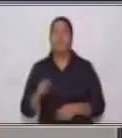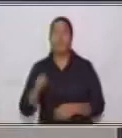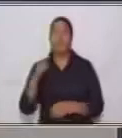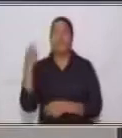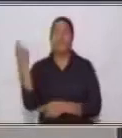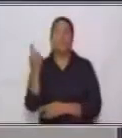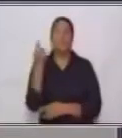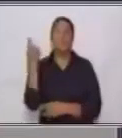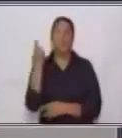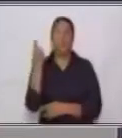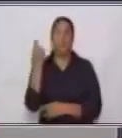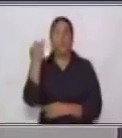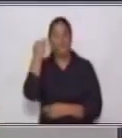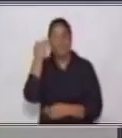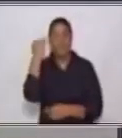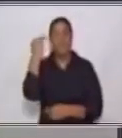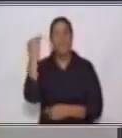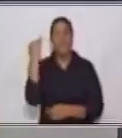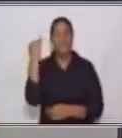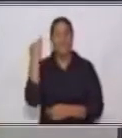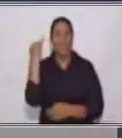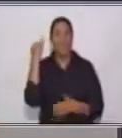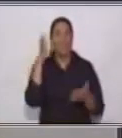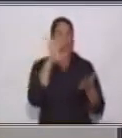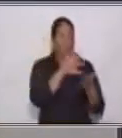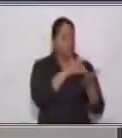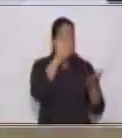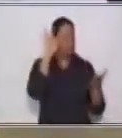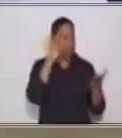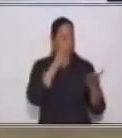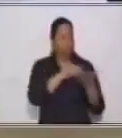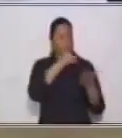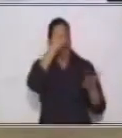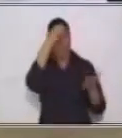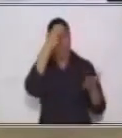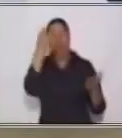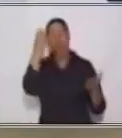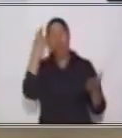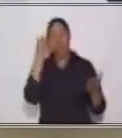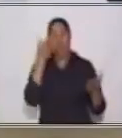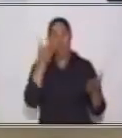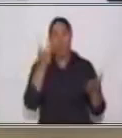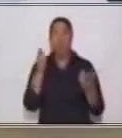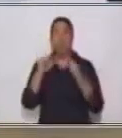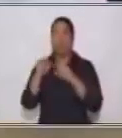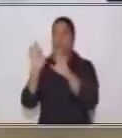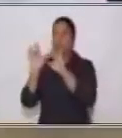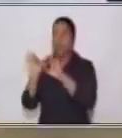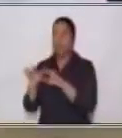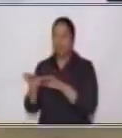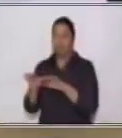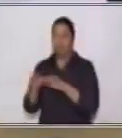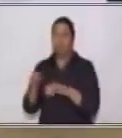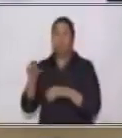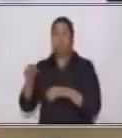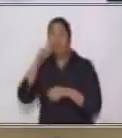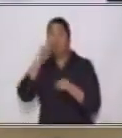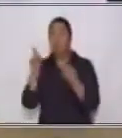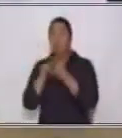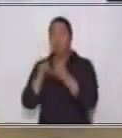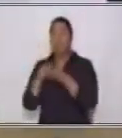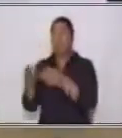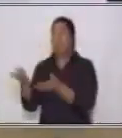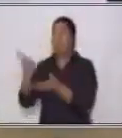de las ideas o de la idea principal presentada en el primer párrafo. Luego también estamos resaltando la importancia de